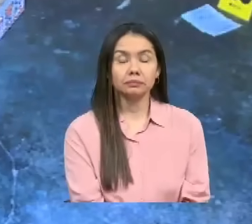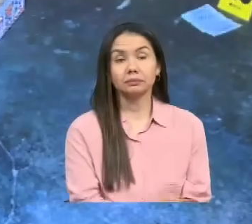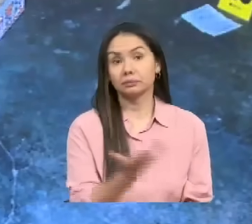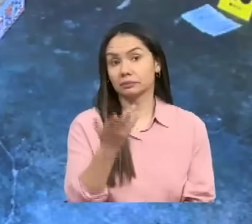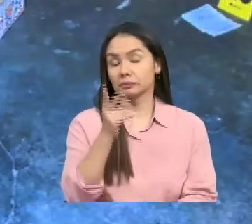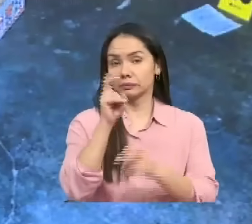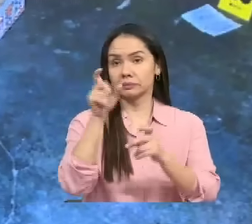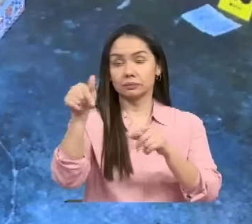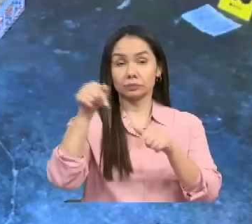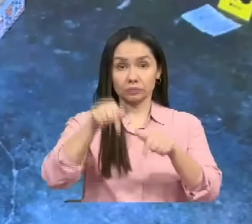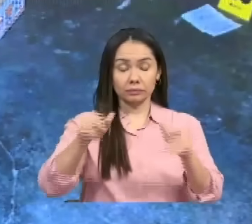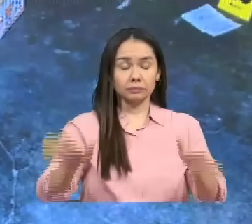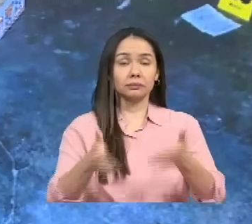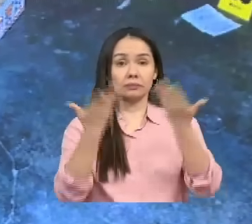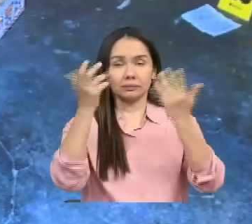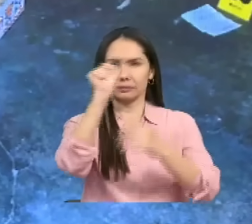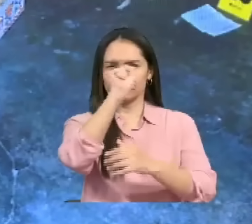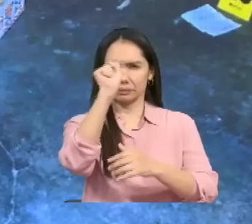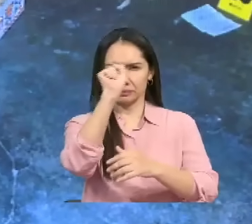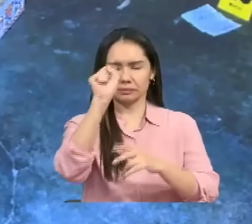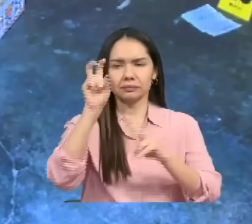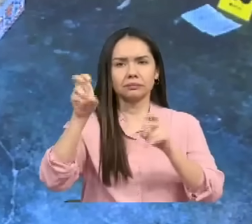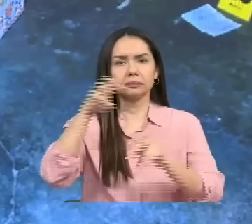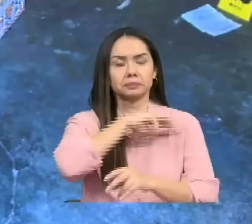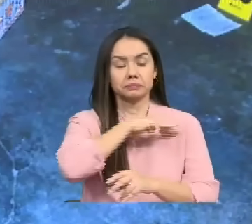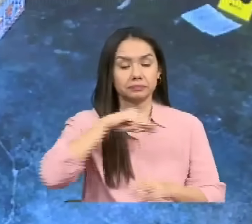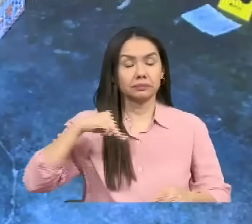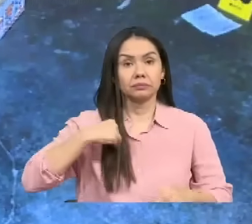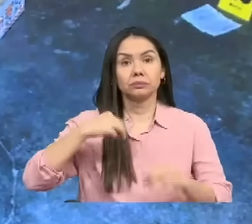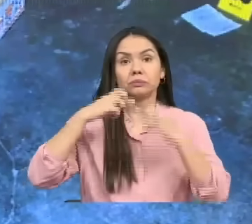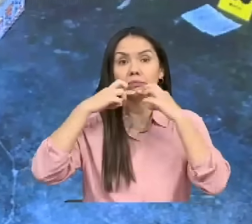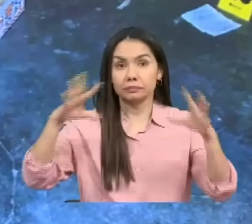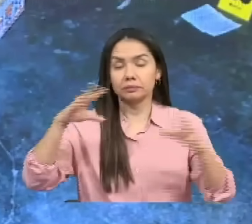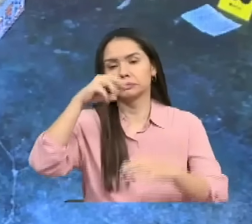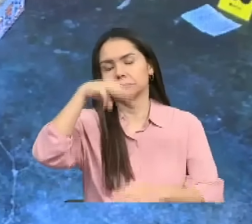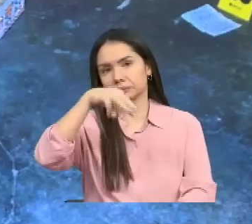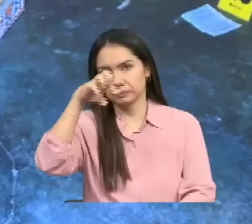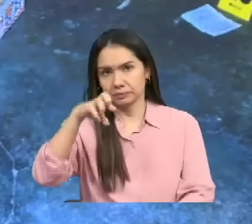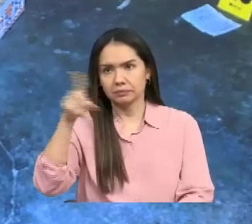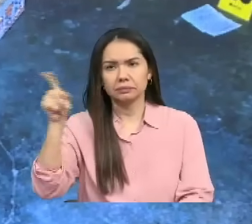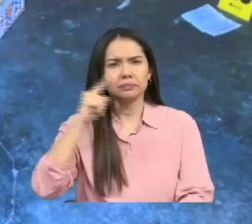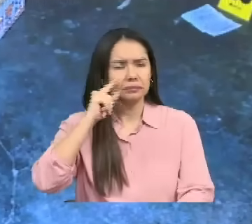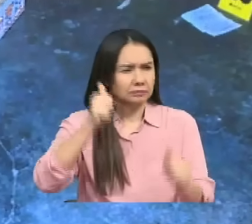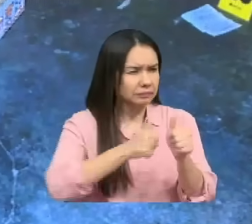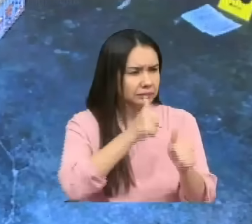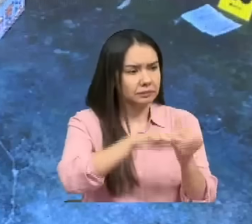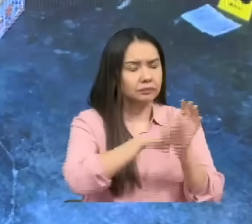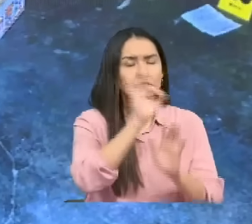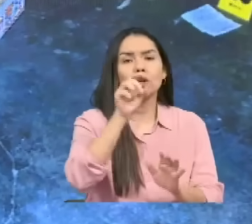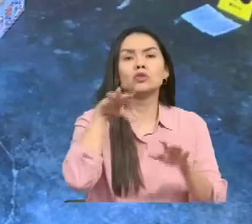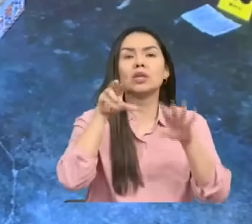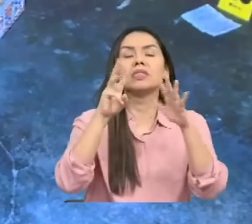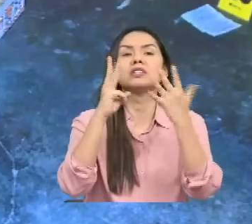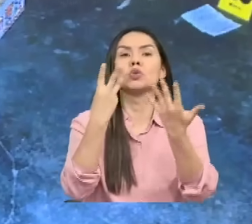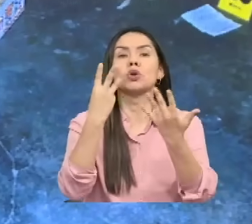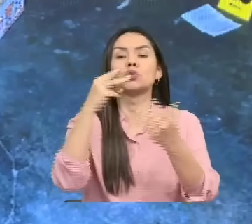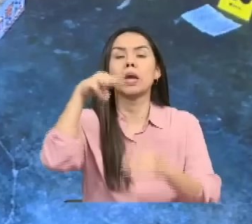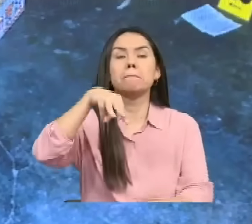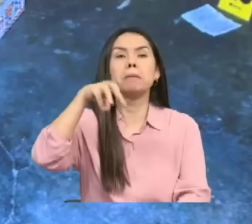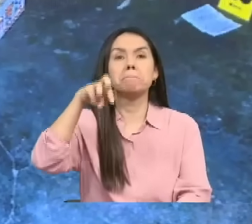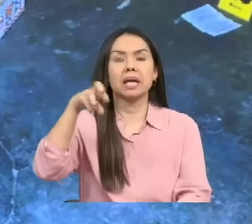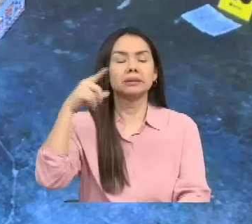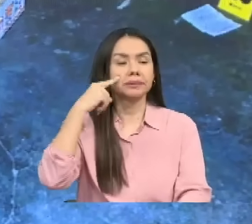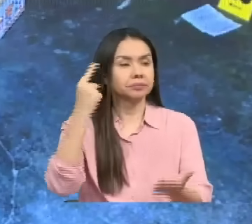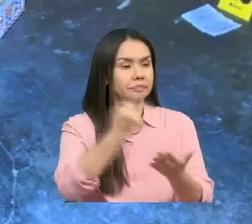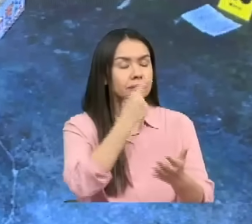Y en horas de la mañana del sábado, el Ministerio Público informó sobre una serie de allanamientos en la colonia El Limón, en la zona 18. Esto en